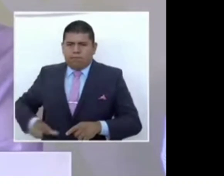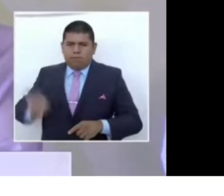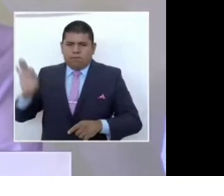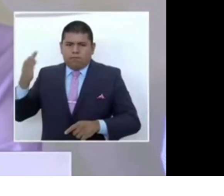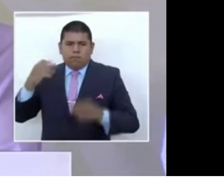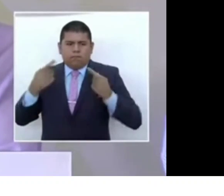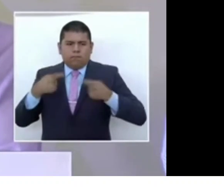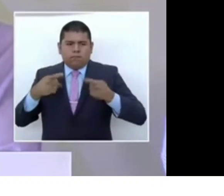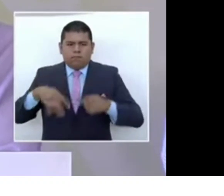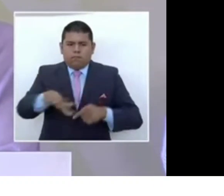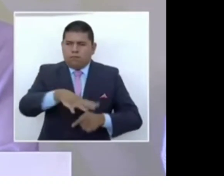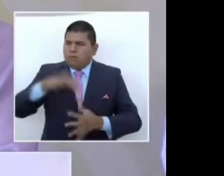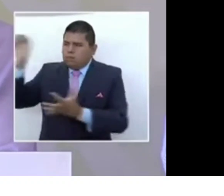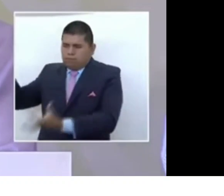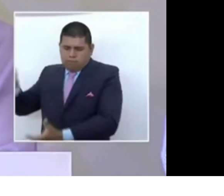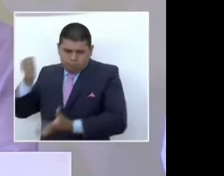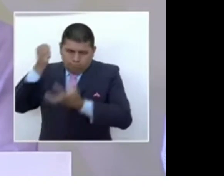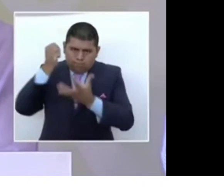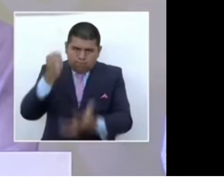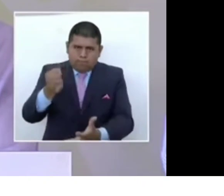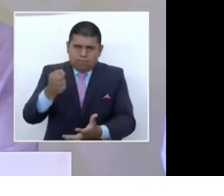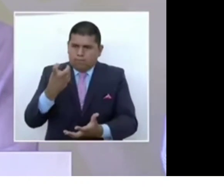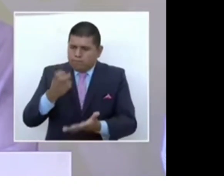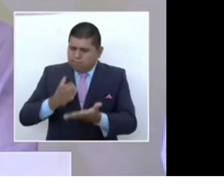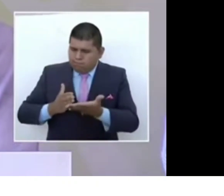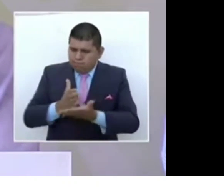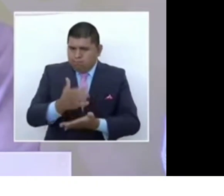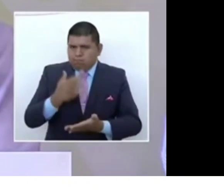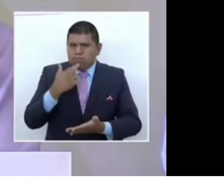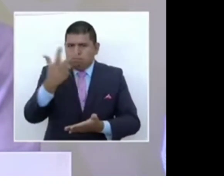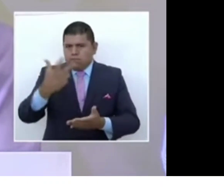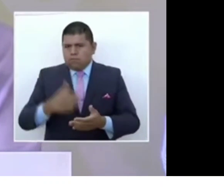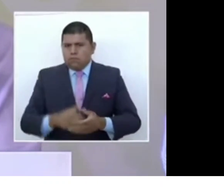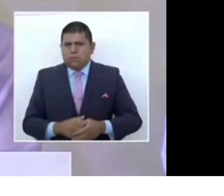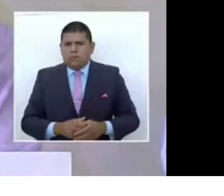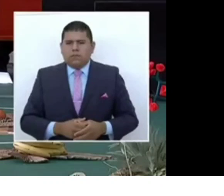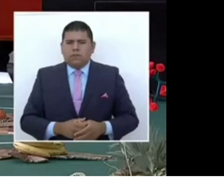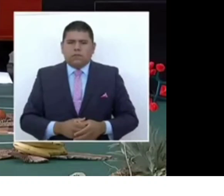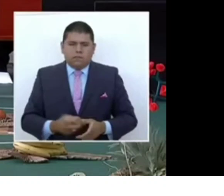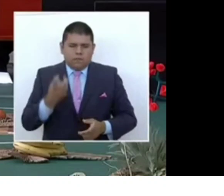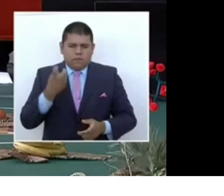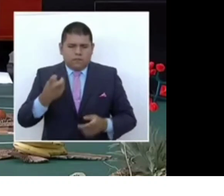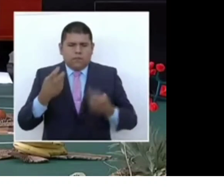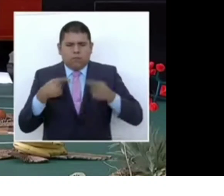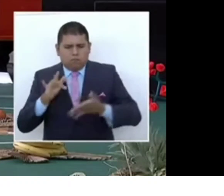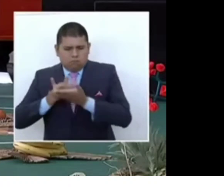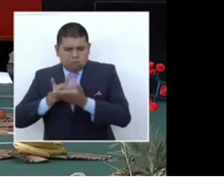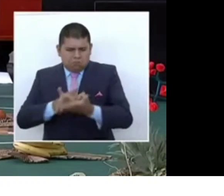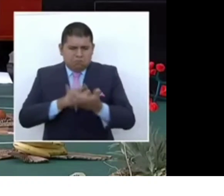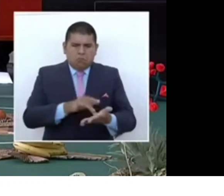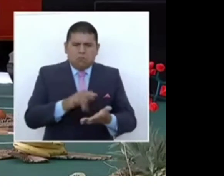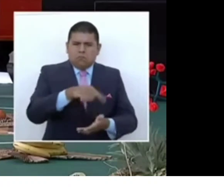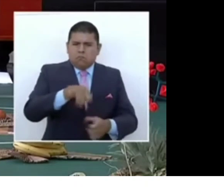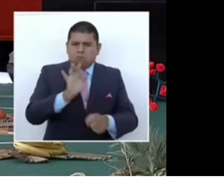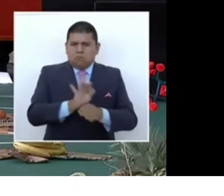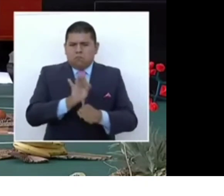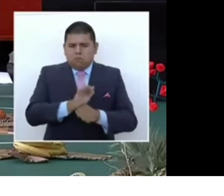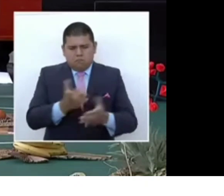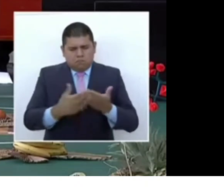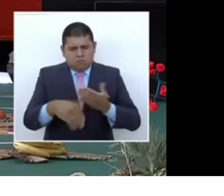sino que le llegue de manera directa el apoyo a los beneficiarios,